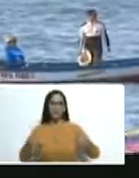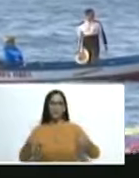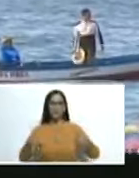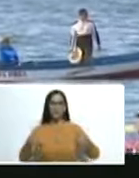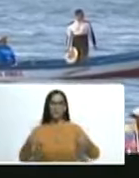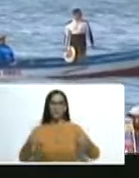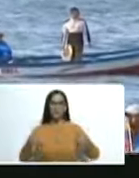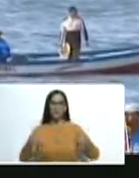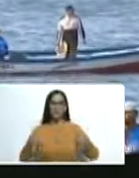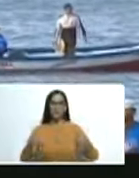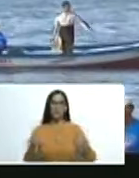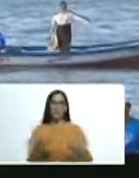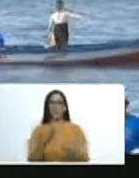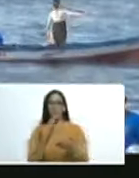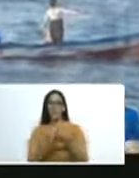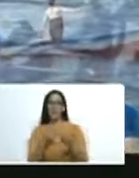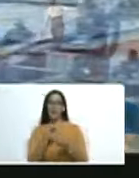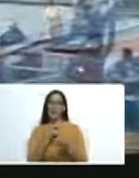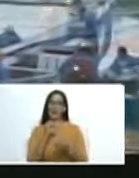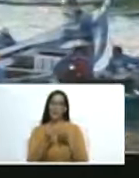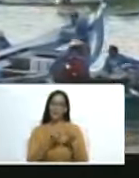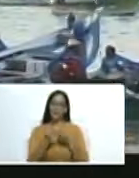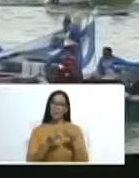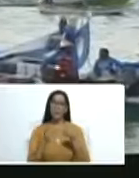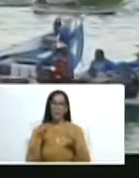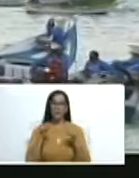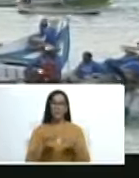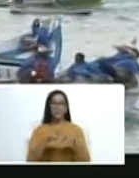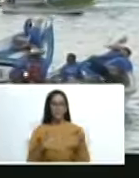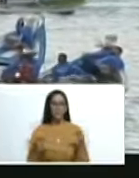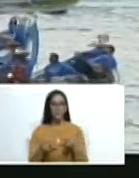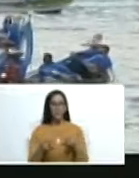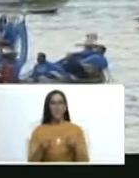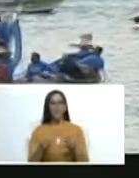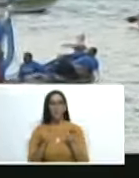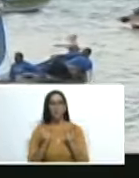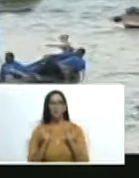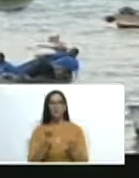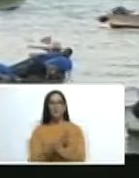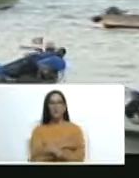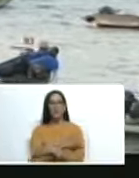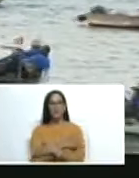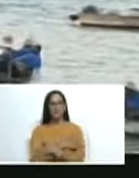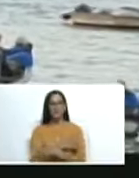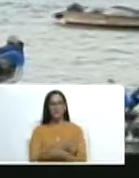Permítame hacer esa infidencia, presidente, pero es que es justo hacer ese reconocimiento.